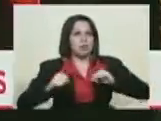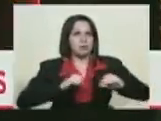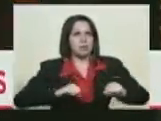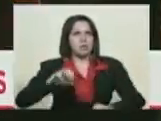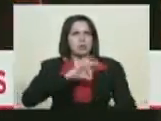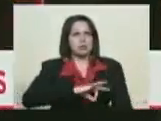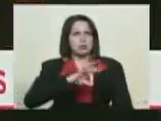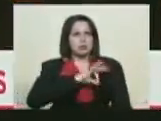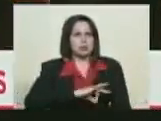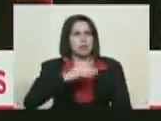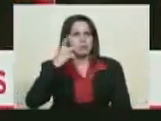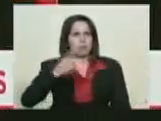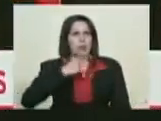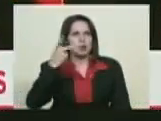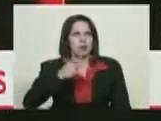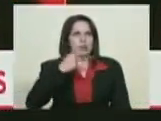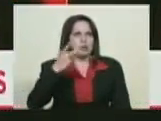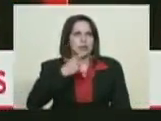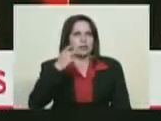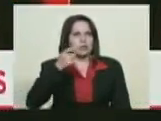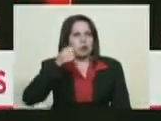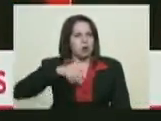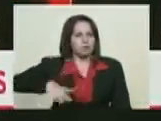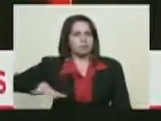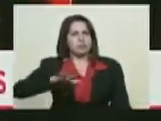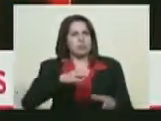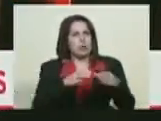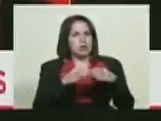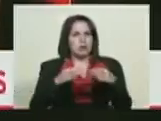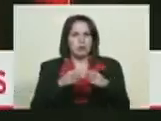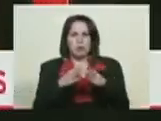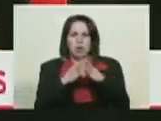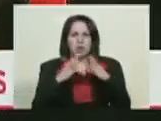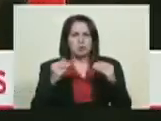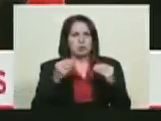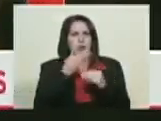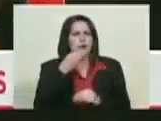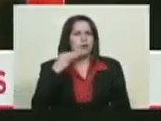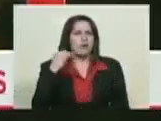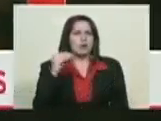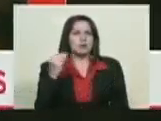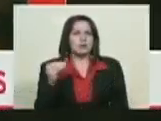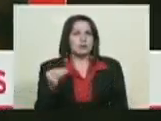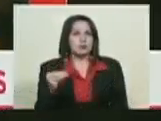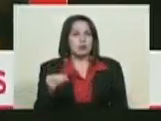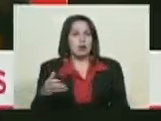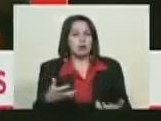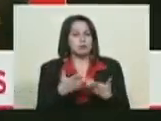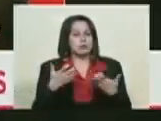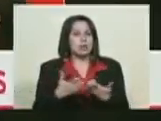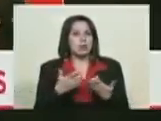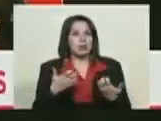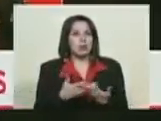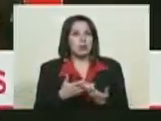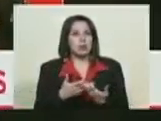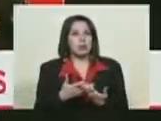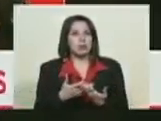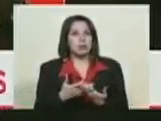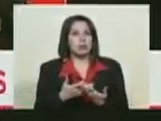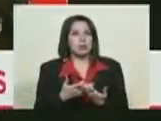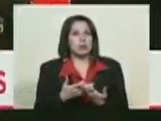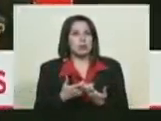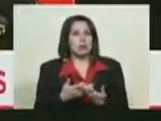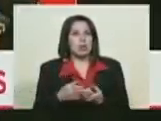sociales, políticos, a todos los grupos, a todos, a la juventud, a los luchadores,